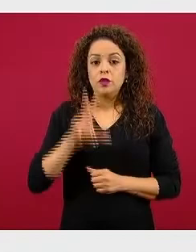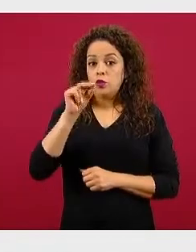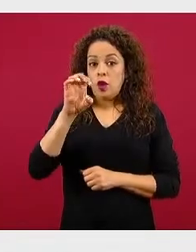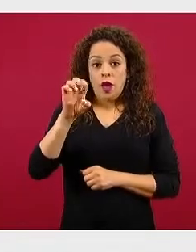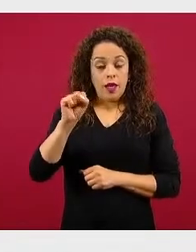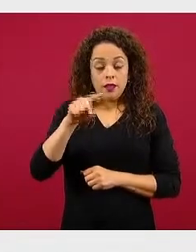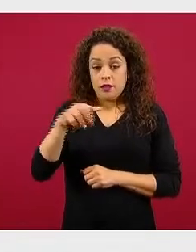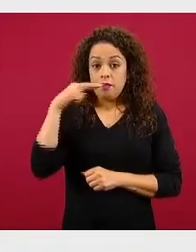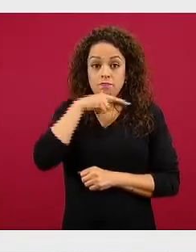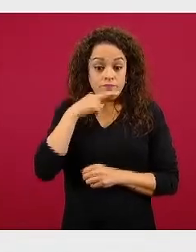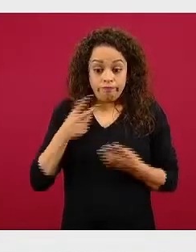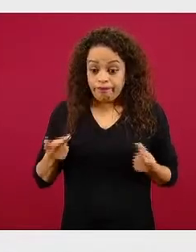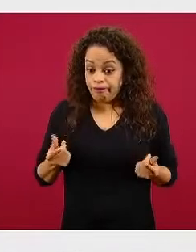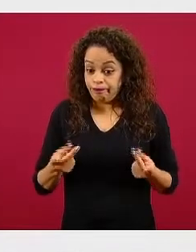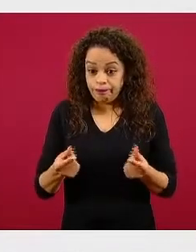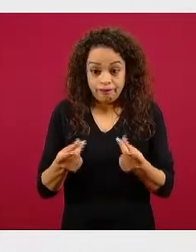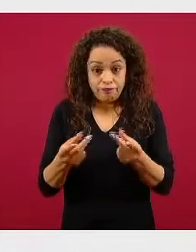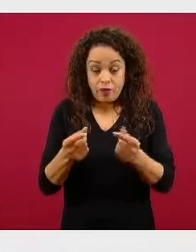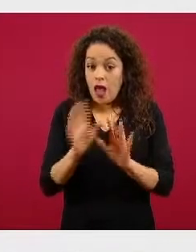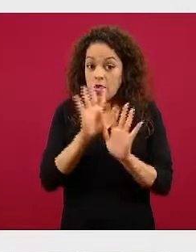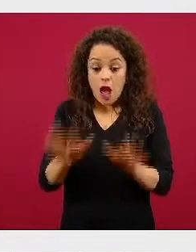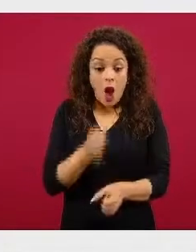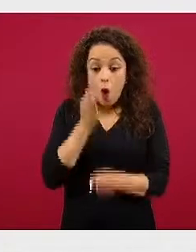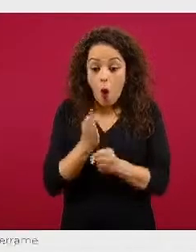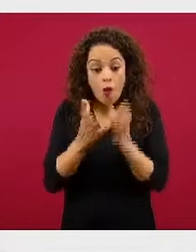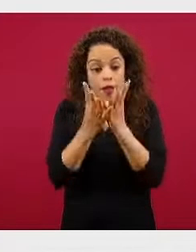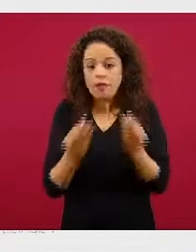esto acelerará la rehabilitación.